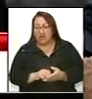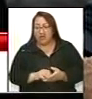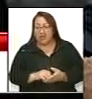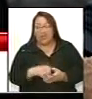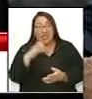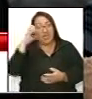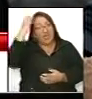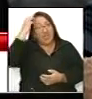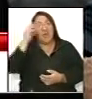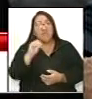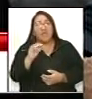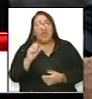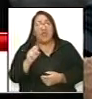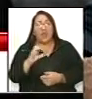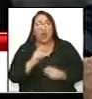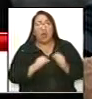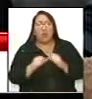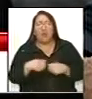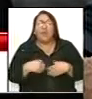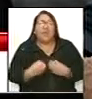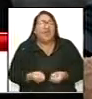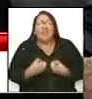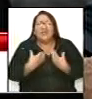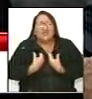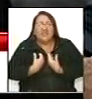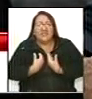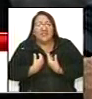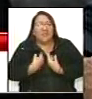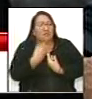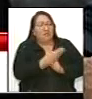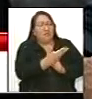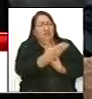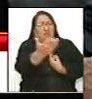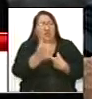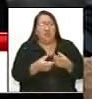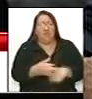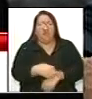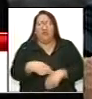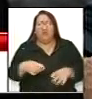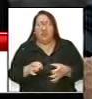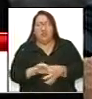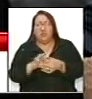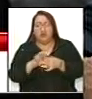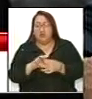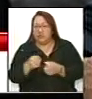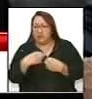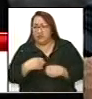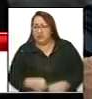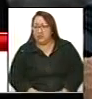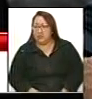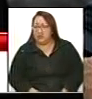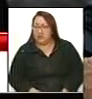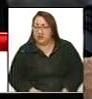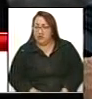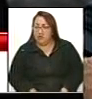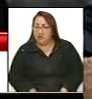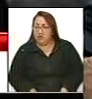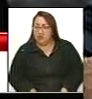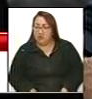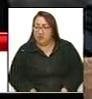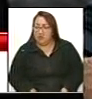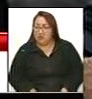cumbia, ¿no? No me pueden decir que asociados, no digo que sean ellos, que